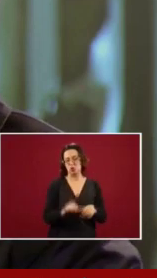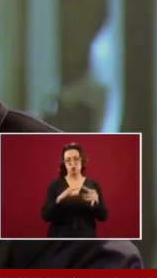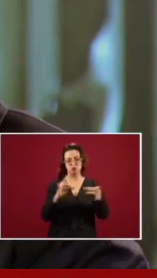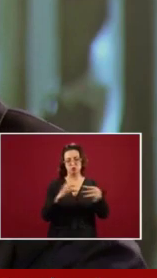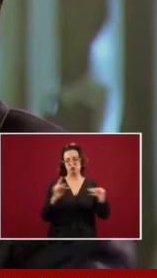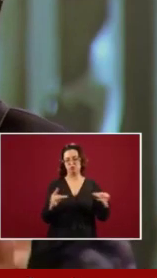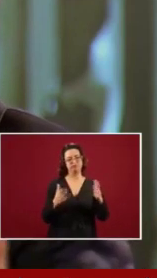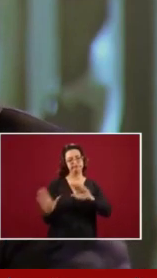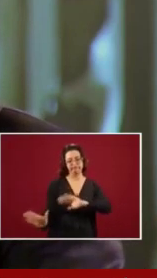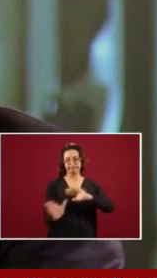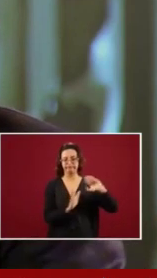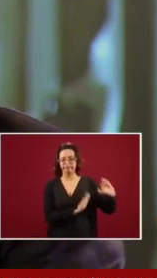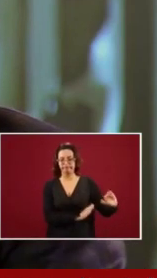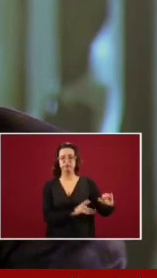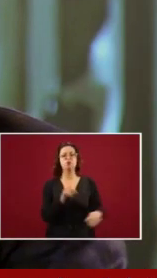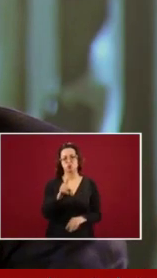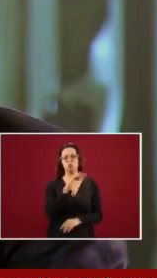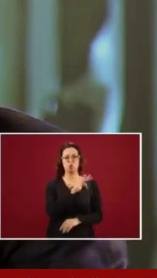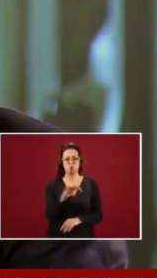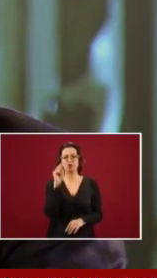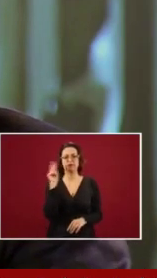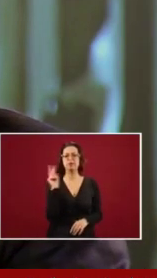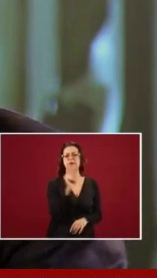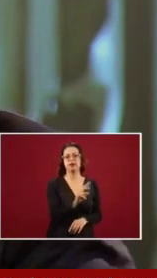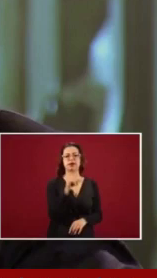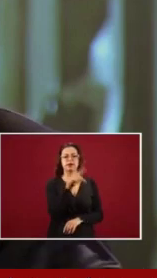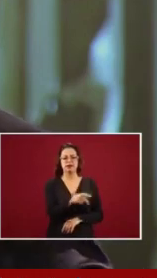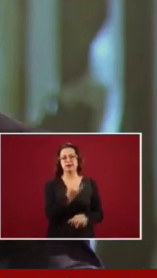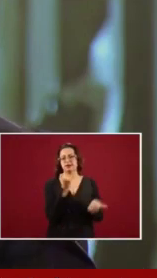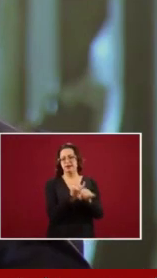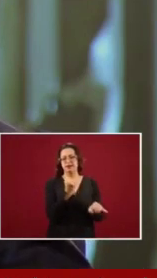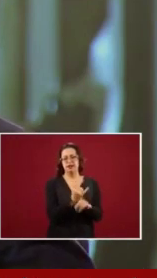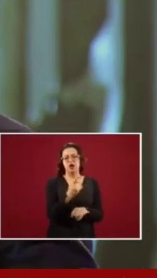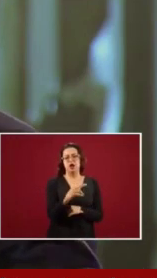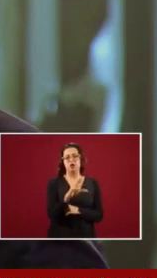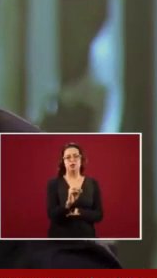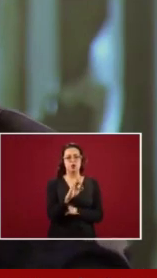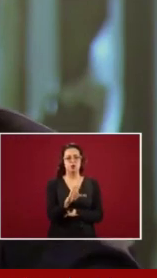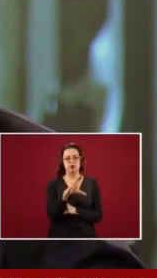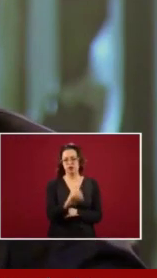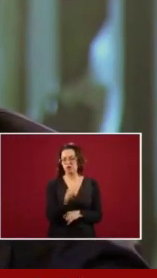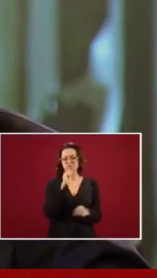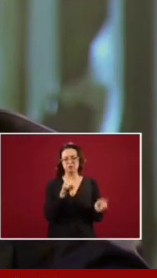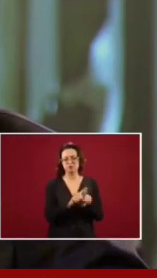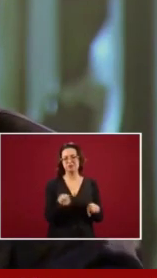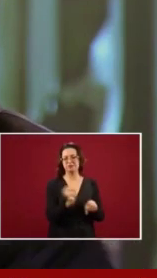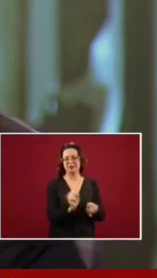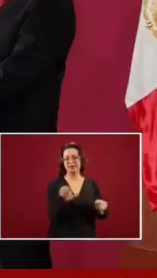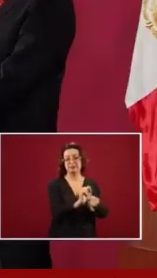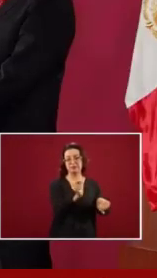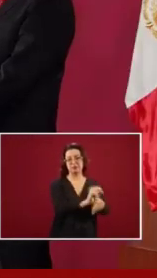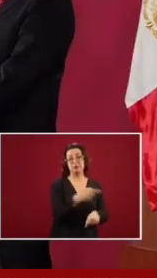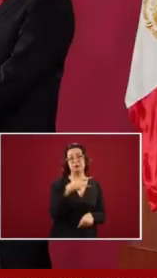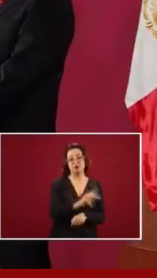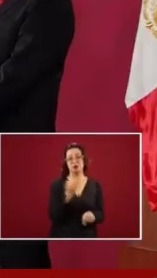registrarán aumentos de presión al 2020 hay una estabilidad e incluso una baja en los precios que podemos esperar para el 2020 con base a